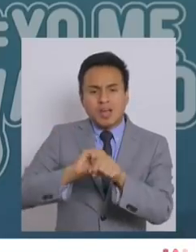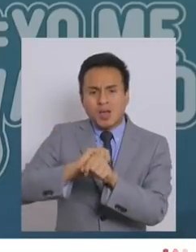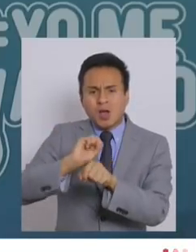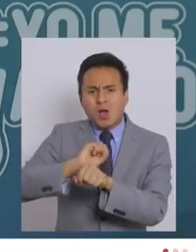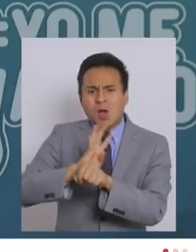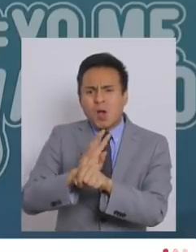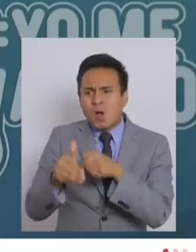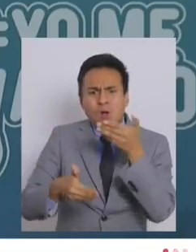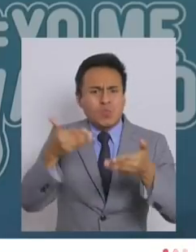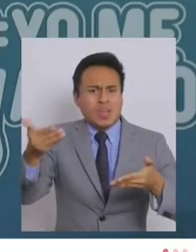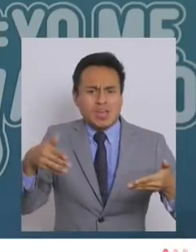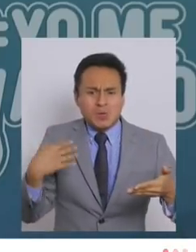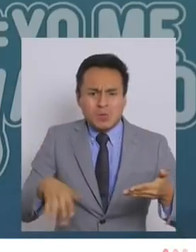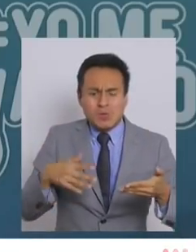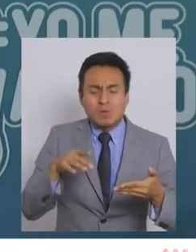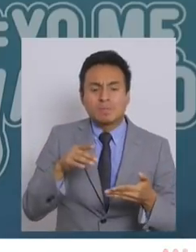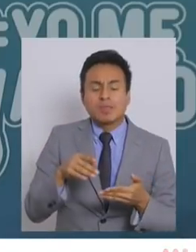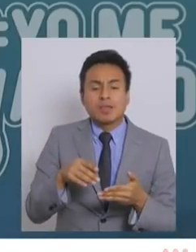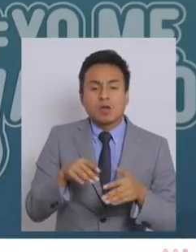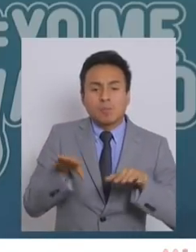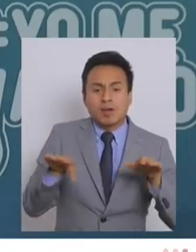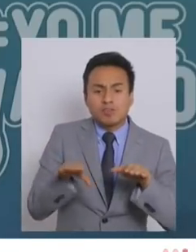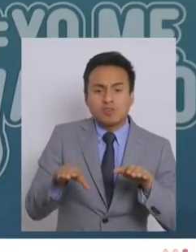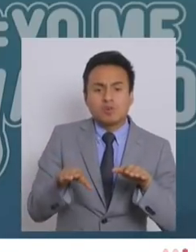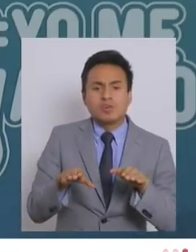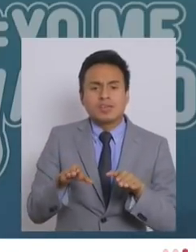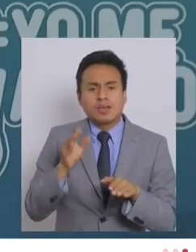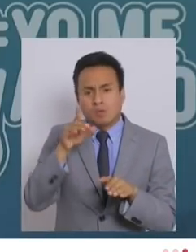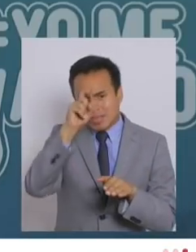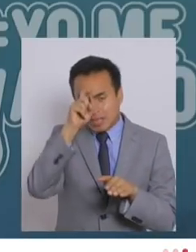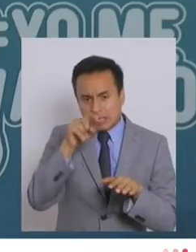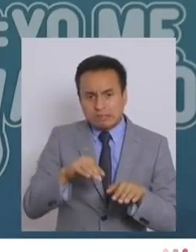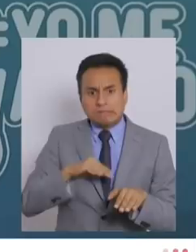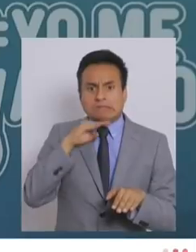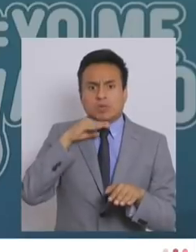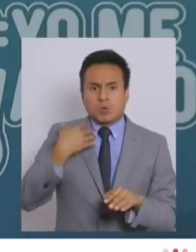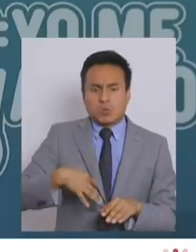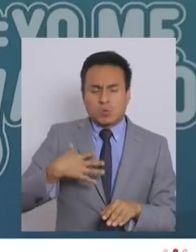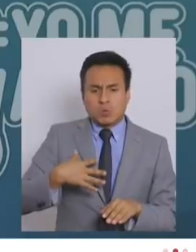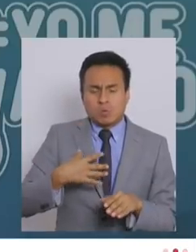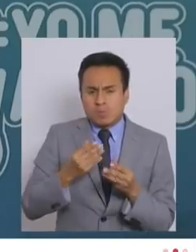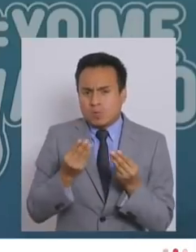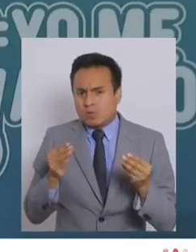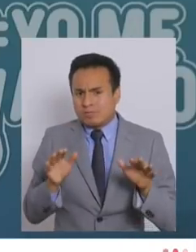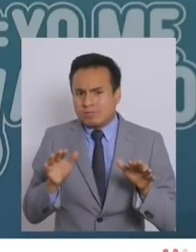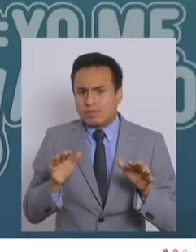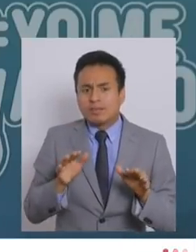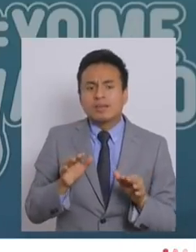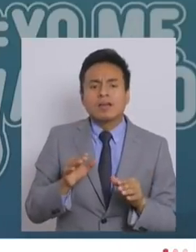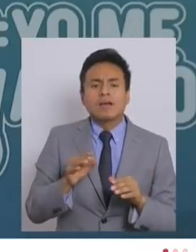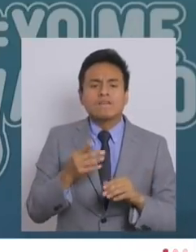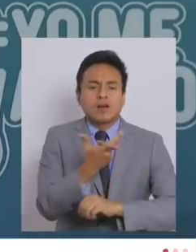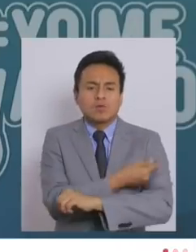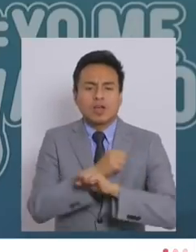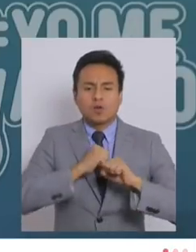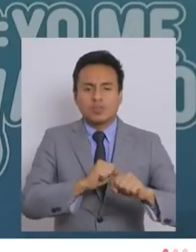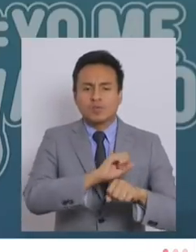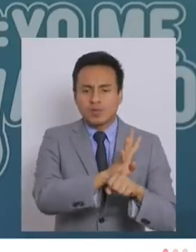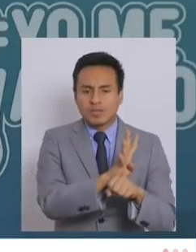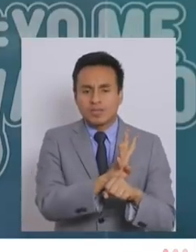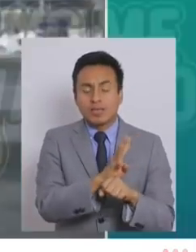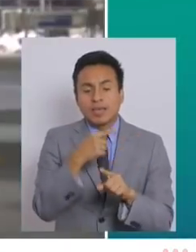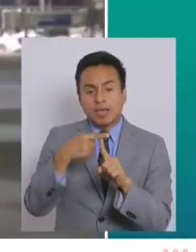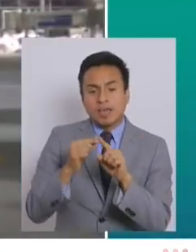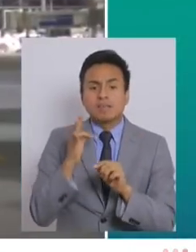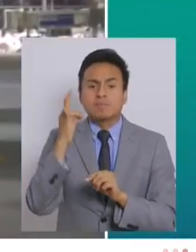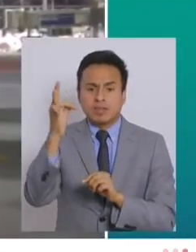tenemos una ocupación de camas que es bastante alta la vacuna contra el co y 19 es una luz de esperanza